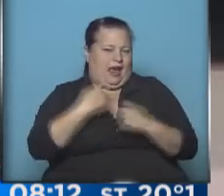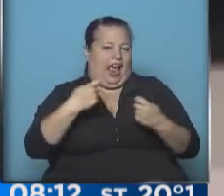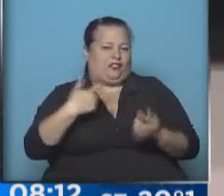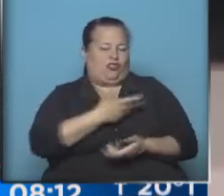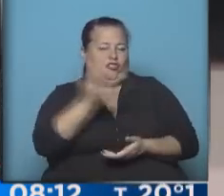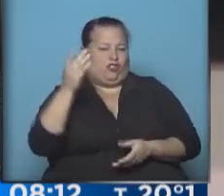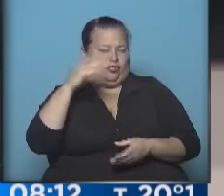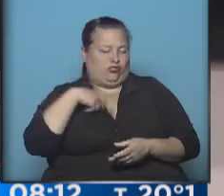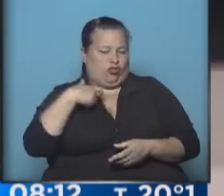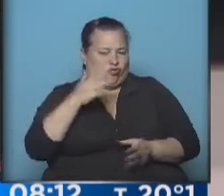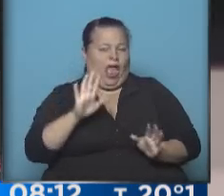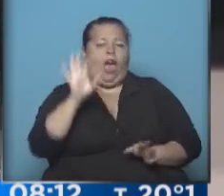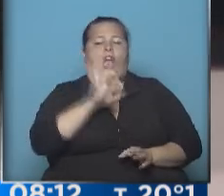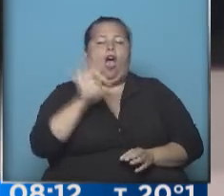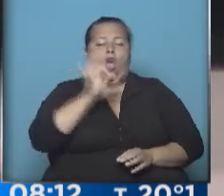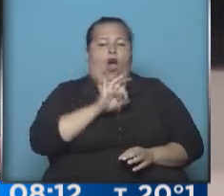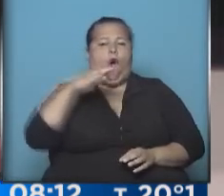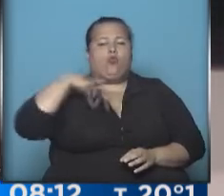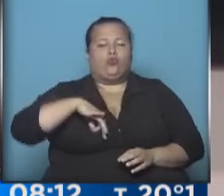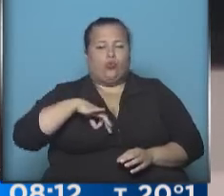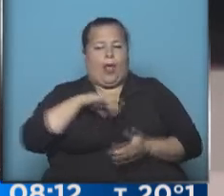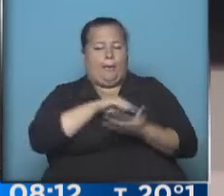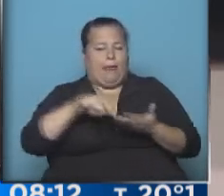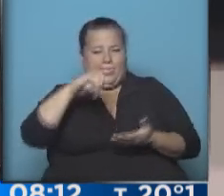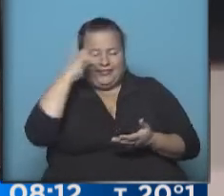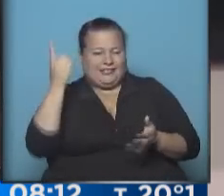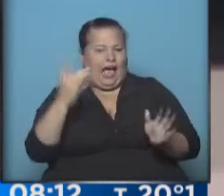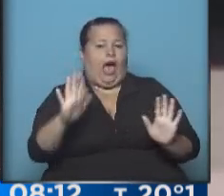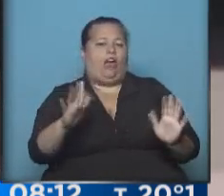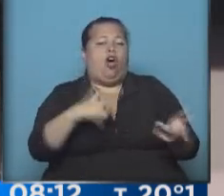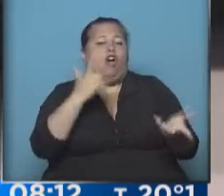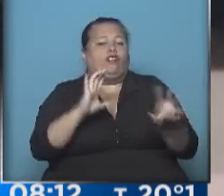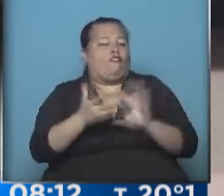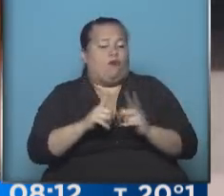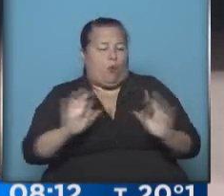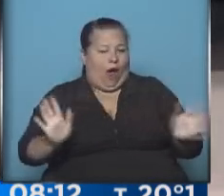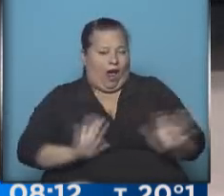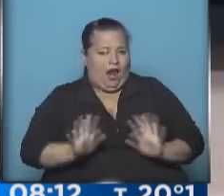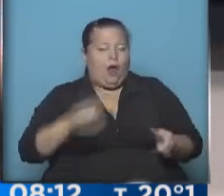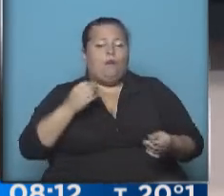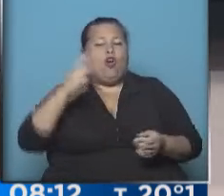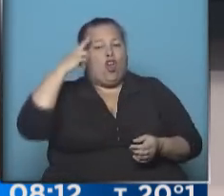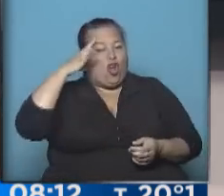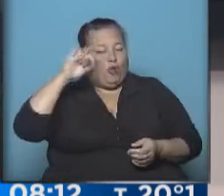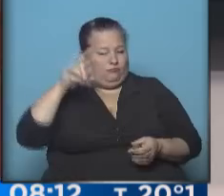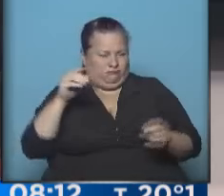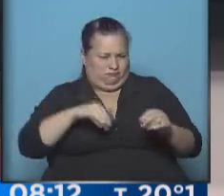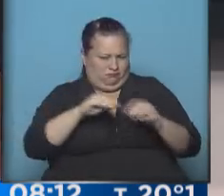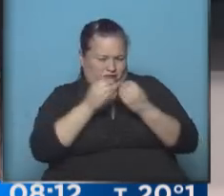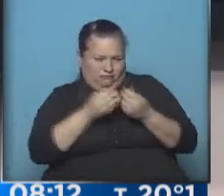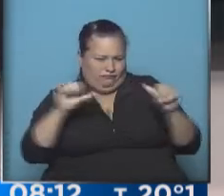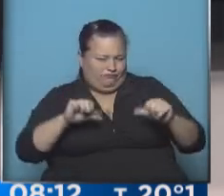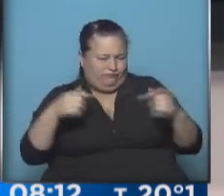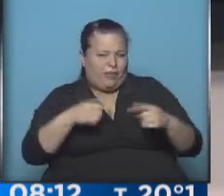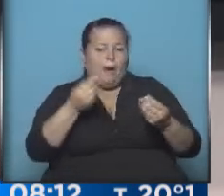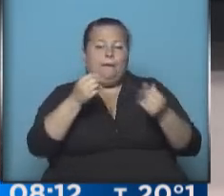sociales este o o sueldos de empleados estatales no hay otra Lourdes porque el 90 el